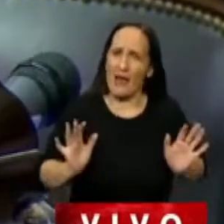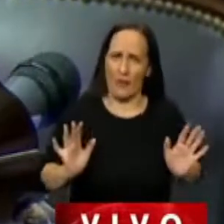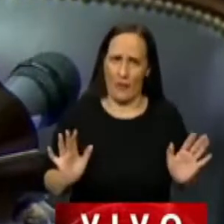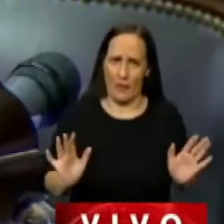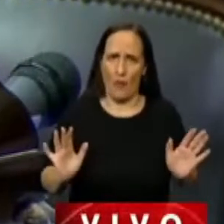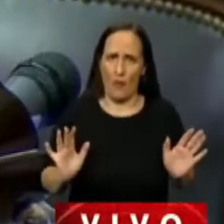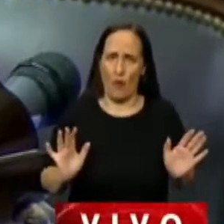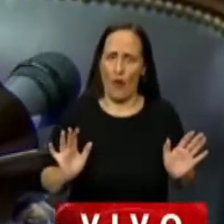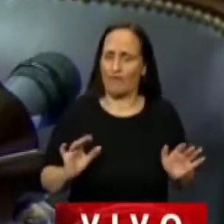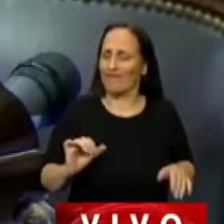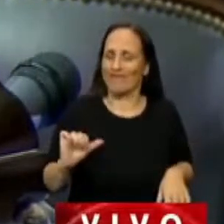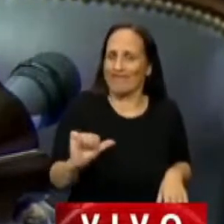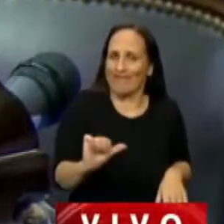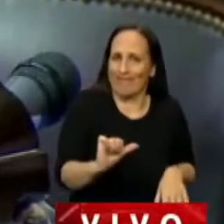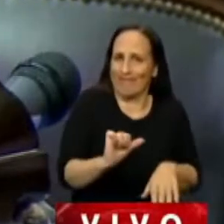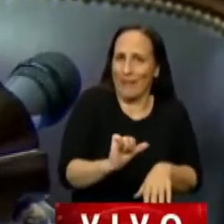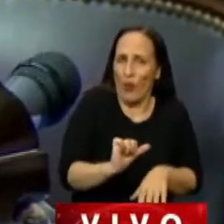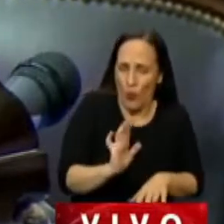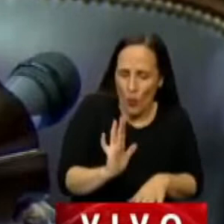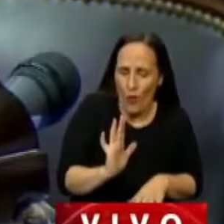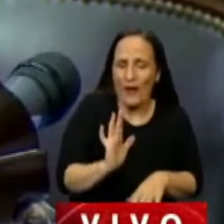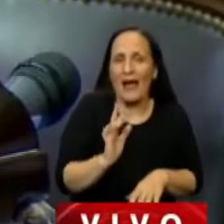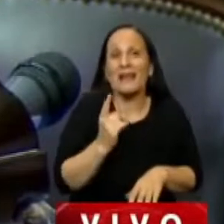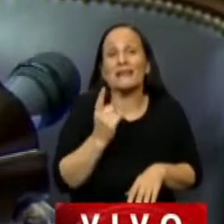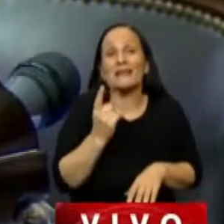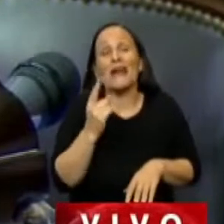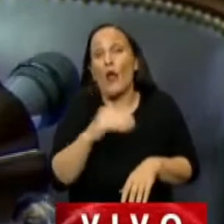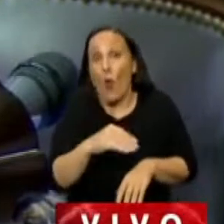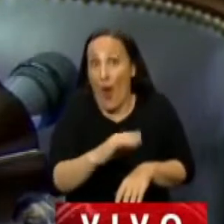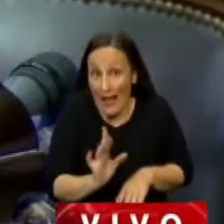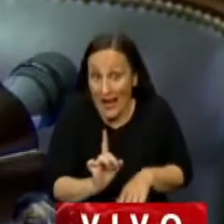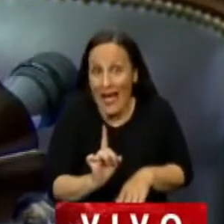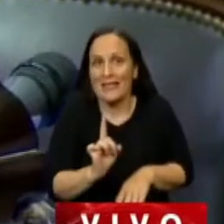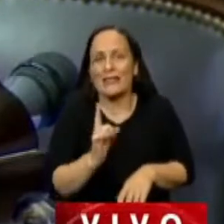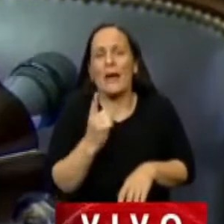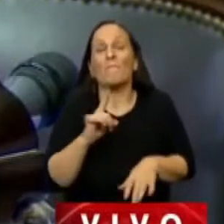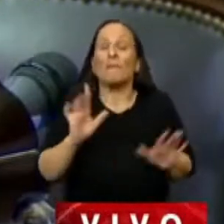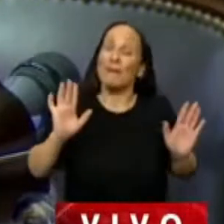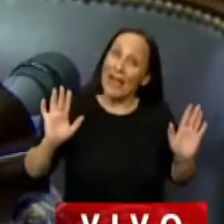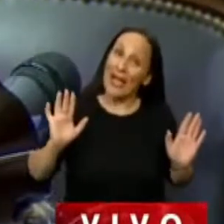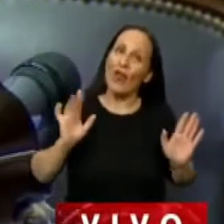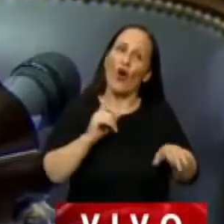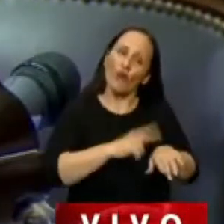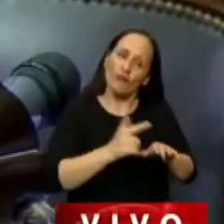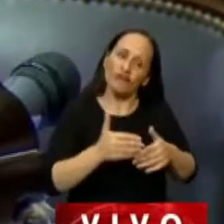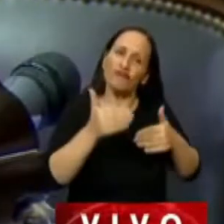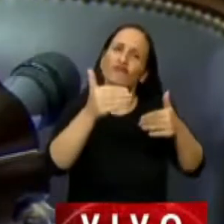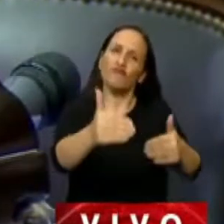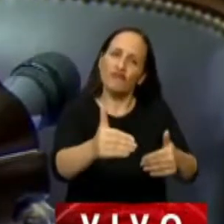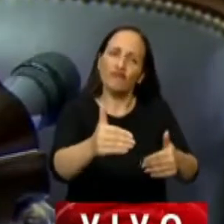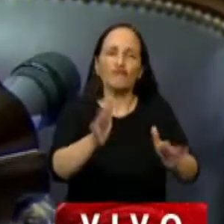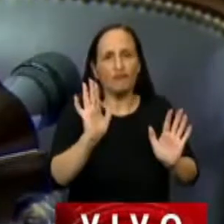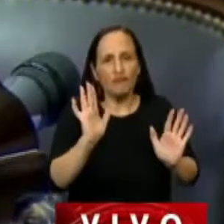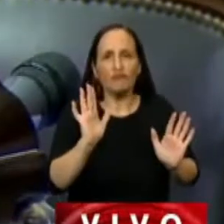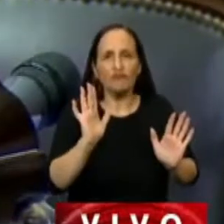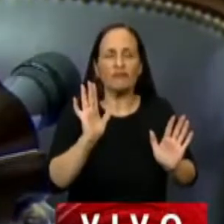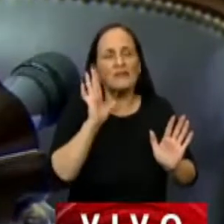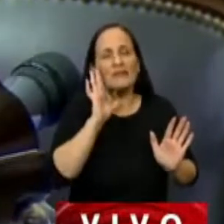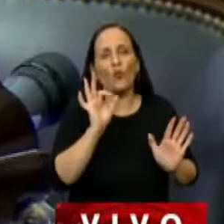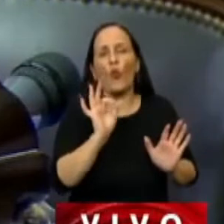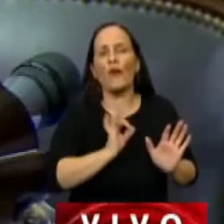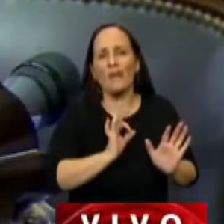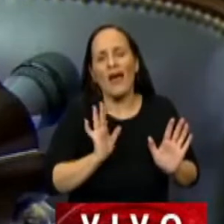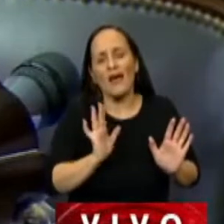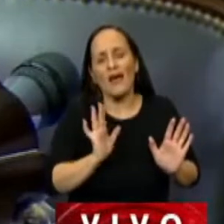no alcanza, pero es mejor que esté aprobada por este plazo, esta asignación, y no que